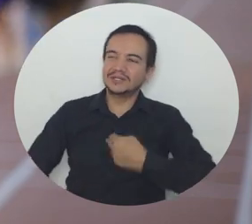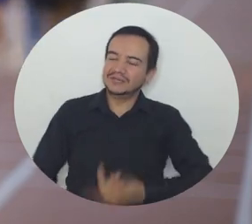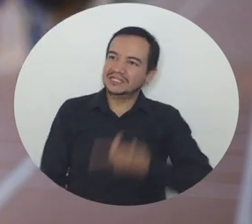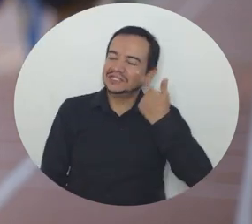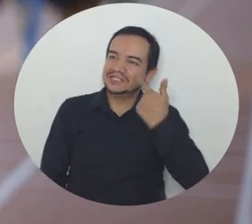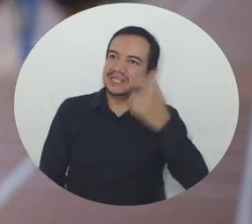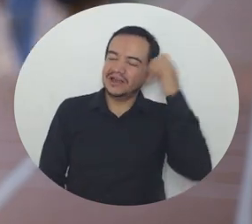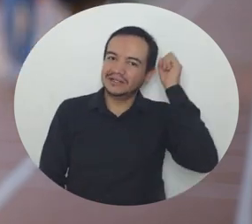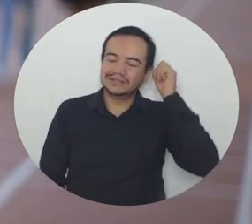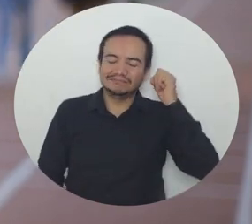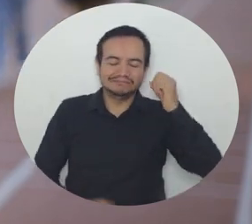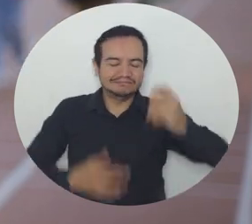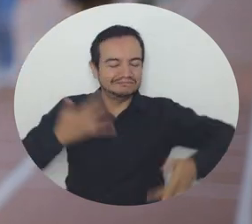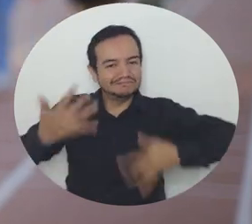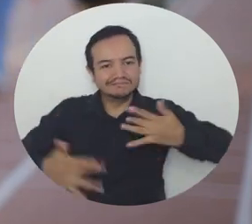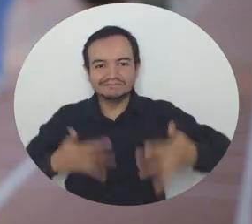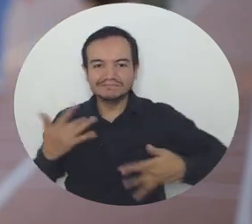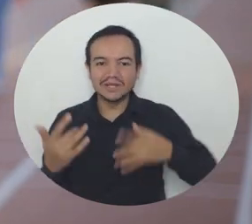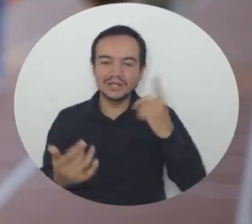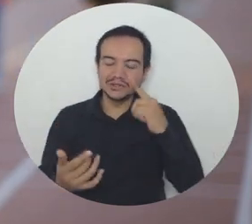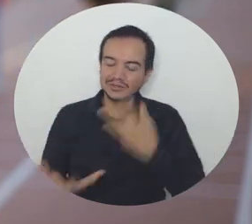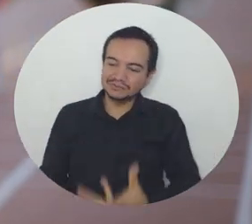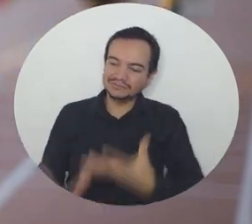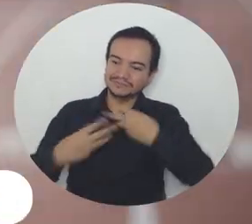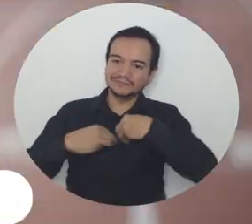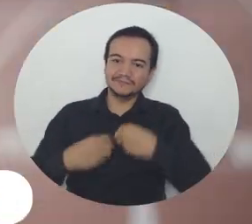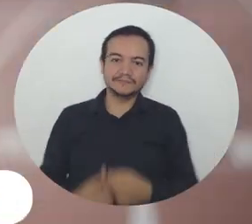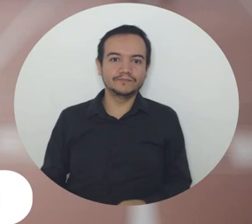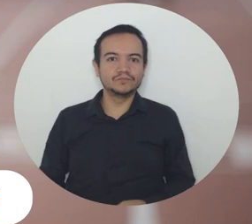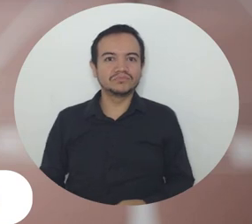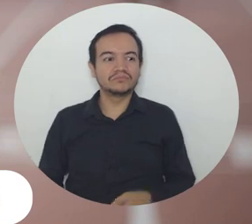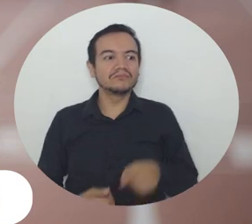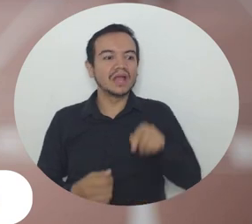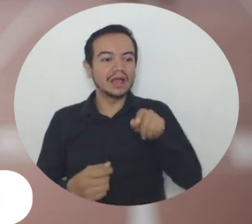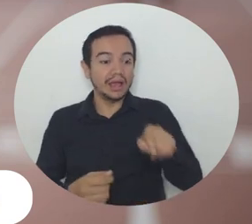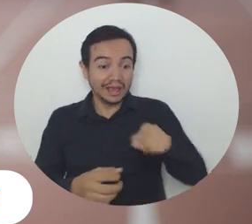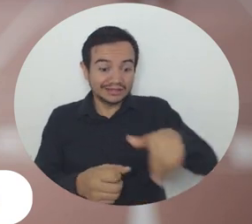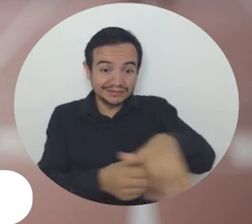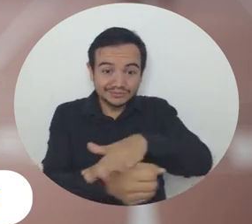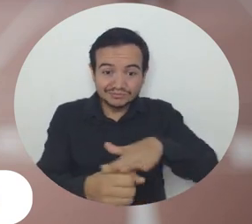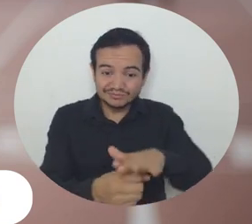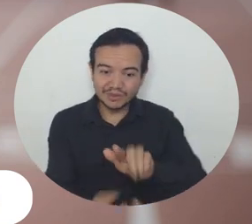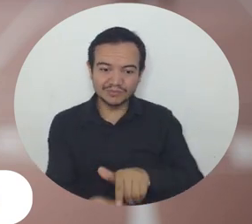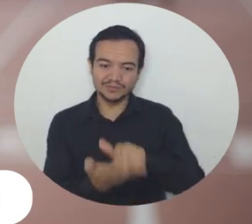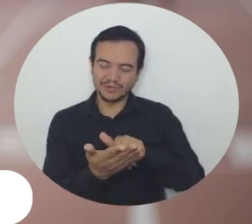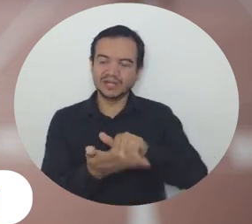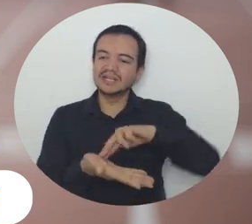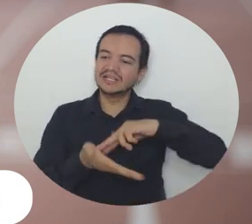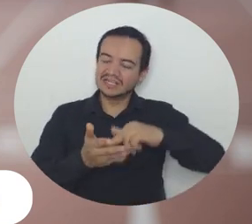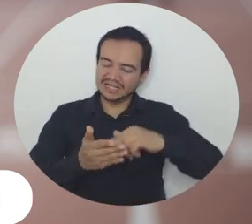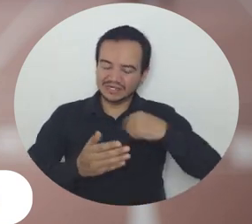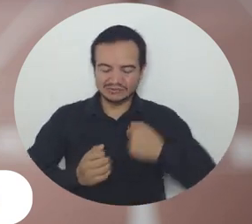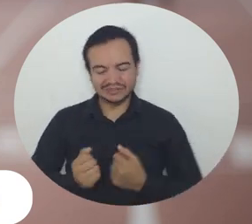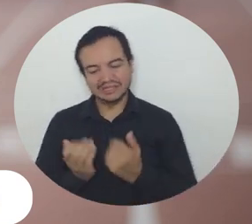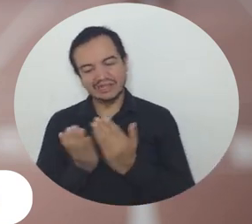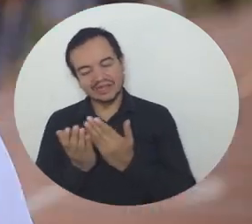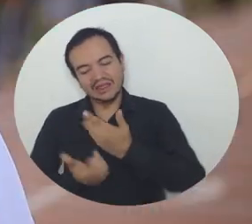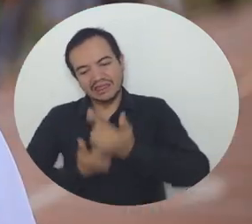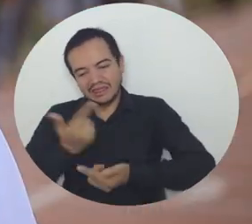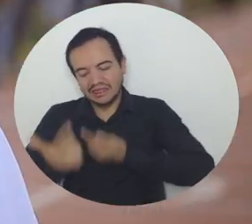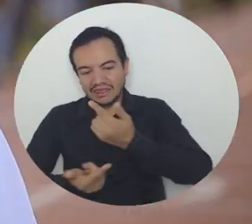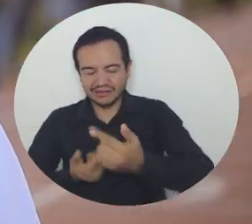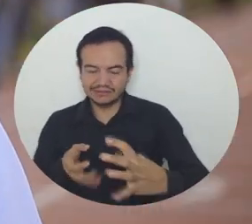para nosotros, se notó que no lo disfrutamos. Demuestra el esfuerzo y la dedicación que se toma el tiempo de estar